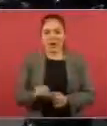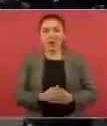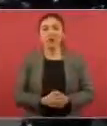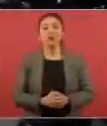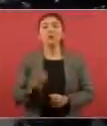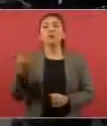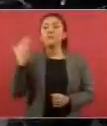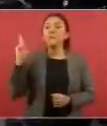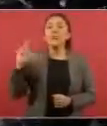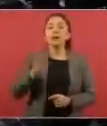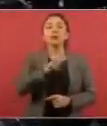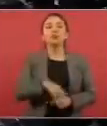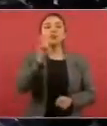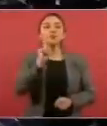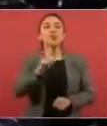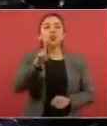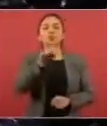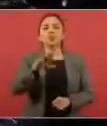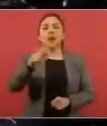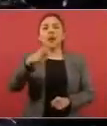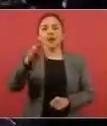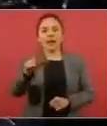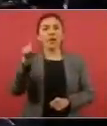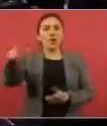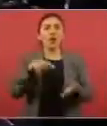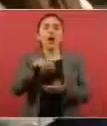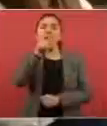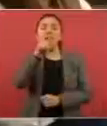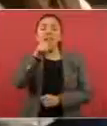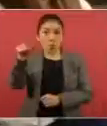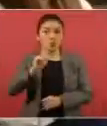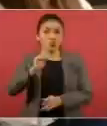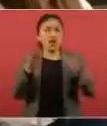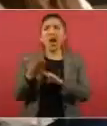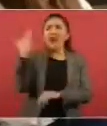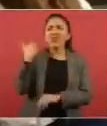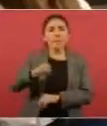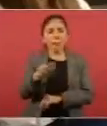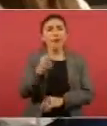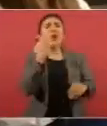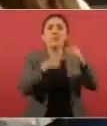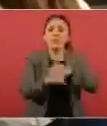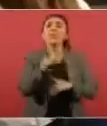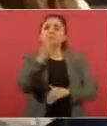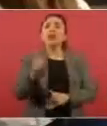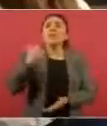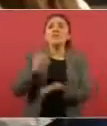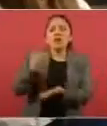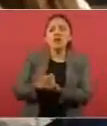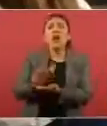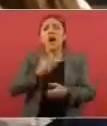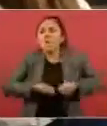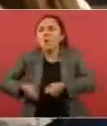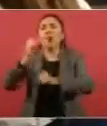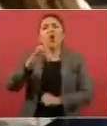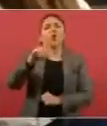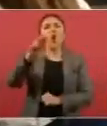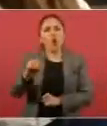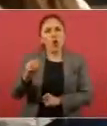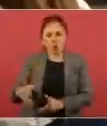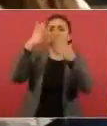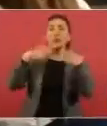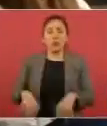El martes murió Luz Raquel Padilla en Jalisco, una mujer que ya había denunciado desde mayo amenazas de muerte, también había sido atacada con cloro y murió el